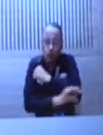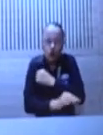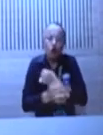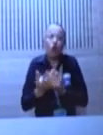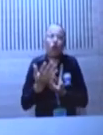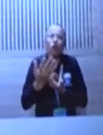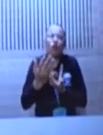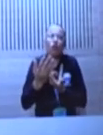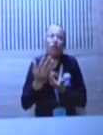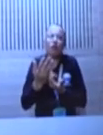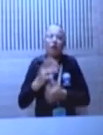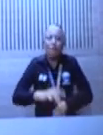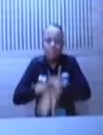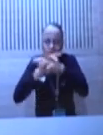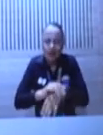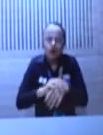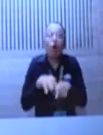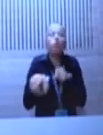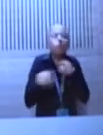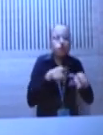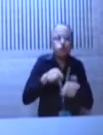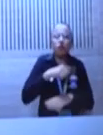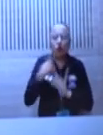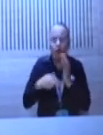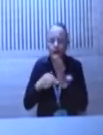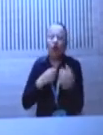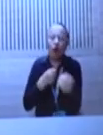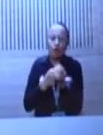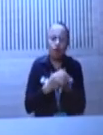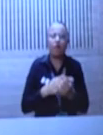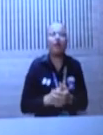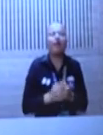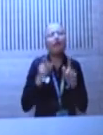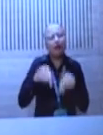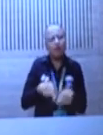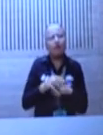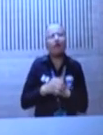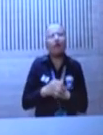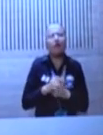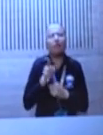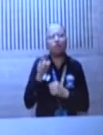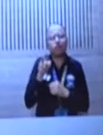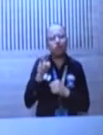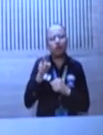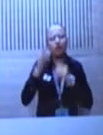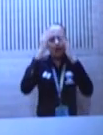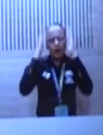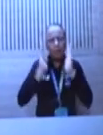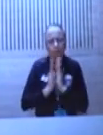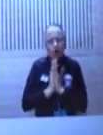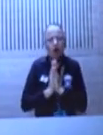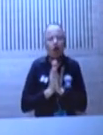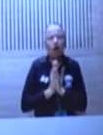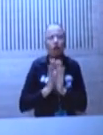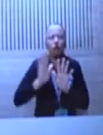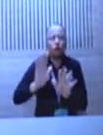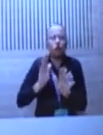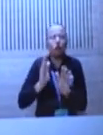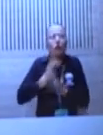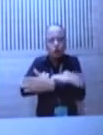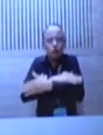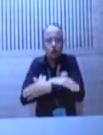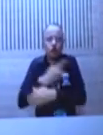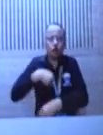adecuamos con las hermanas y las monjas que son muy acuciosa ahí entre los dos Ojalá todos los colegios tuviesen es una pequeña adecuación nosotros ponemos el